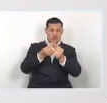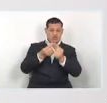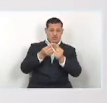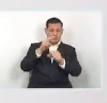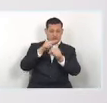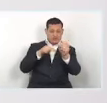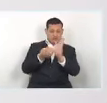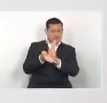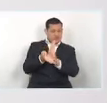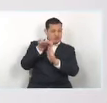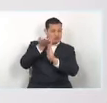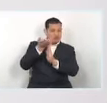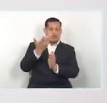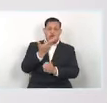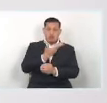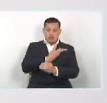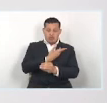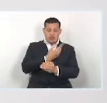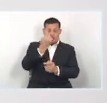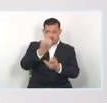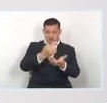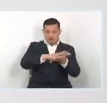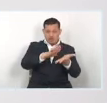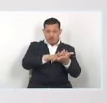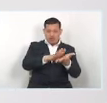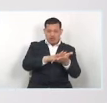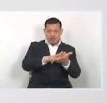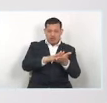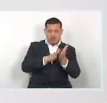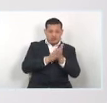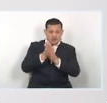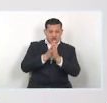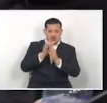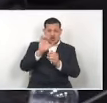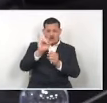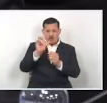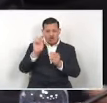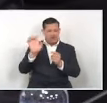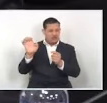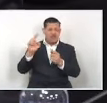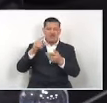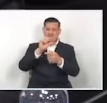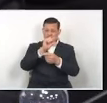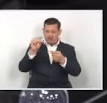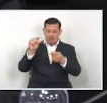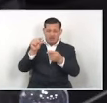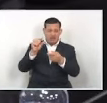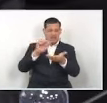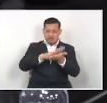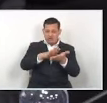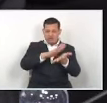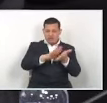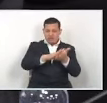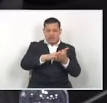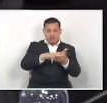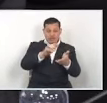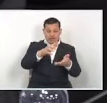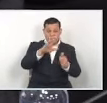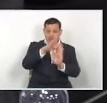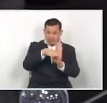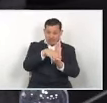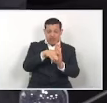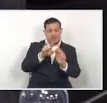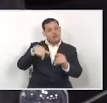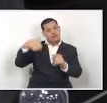sobreprecio provocadas, ya sea por intermediarios, coyotes y el nombre que le quieran poner, porque simplemente el negocio lo vas a hacer directamente